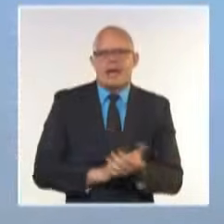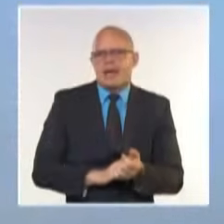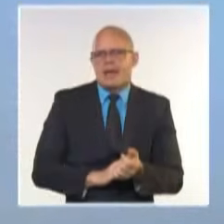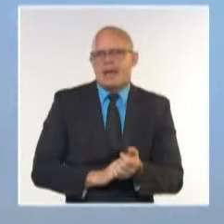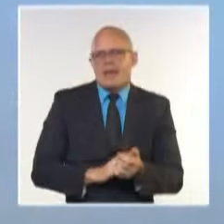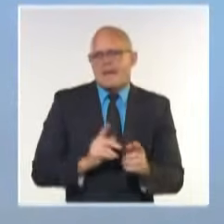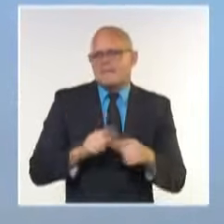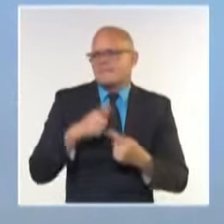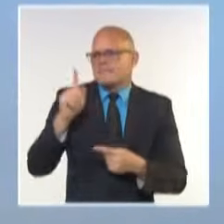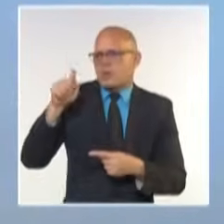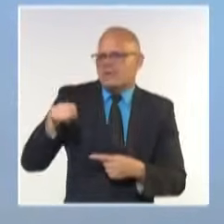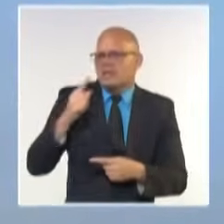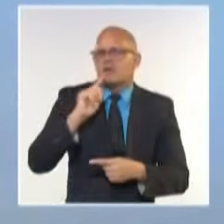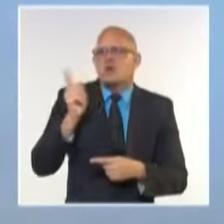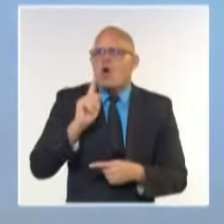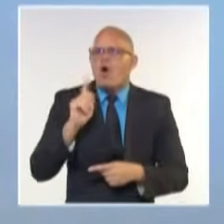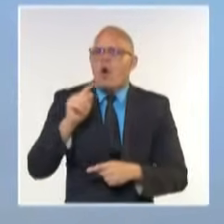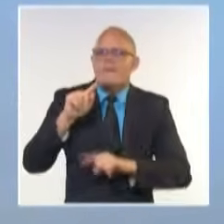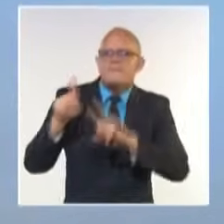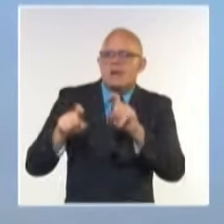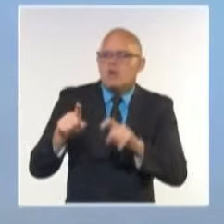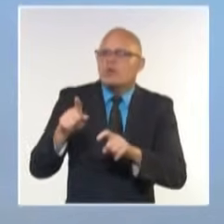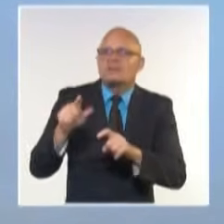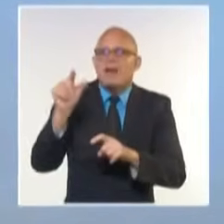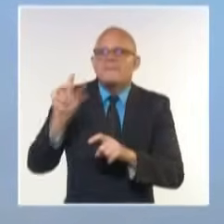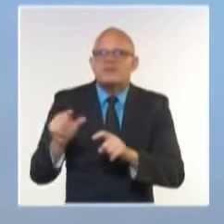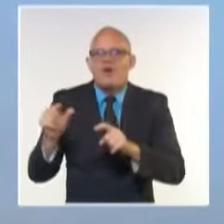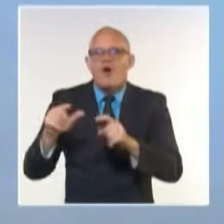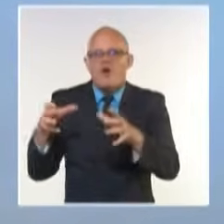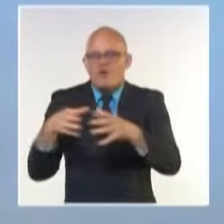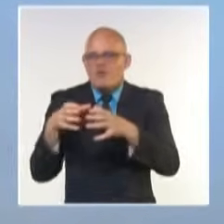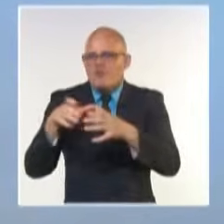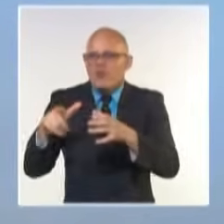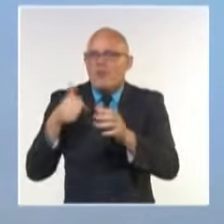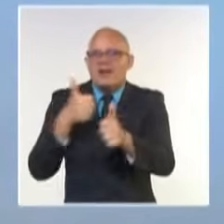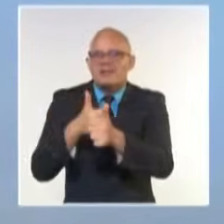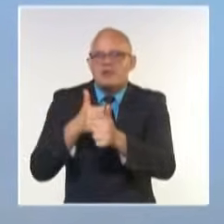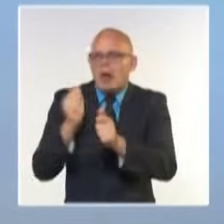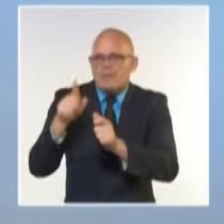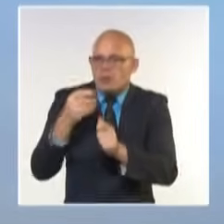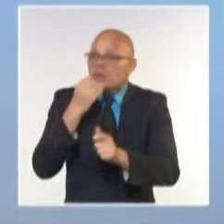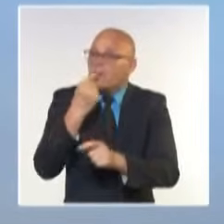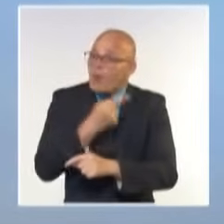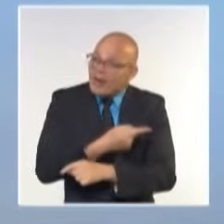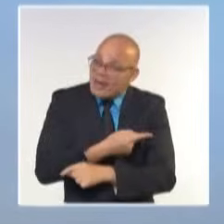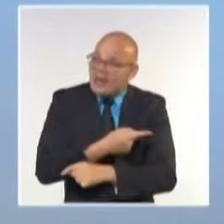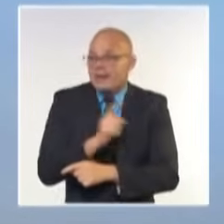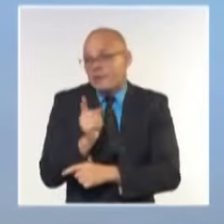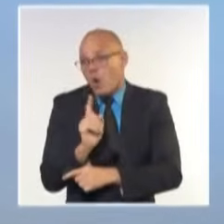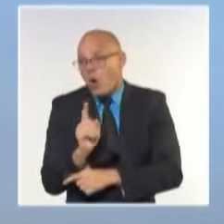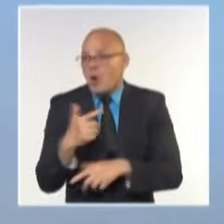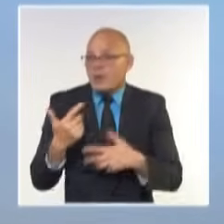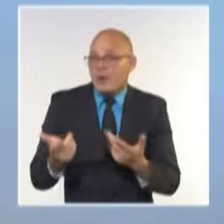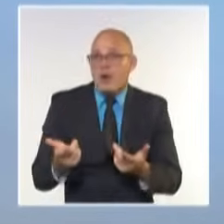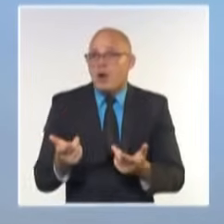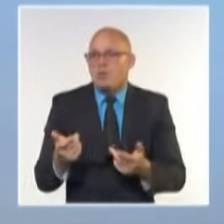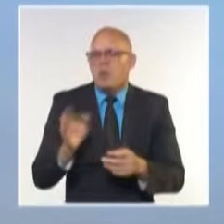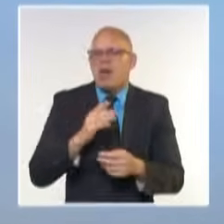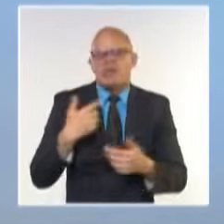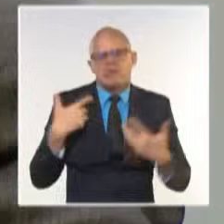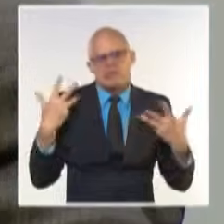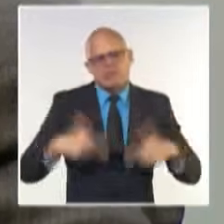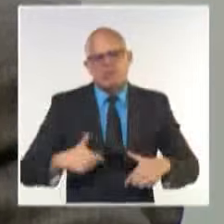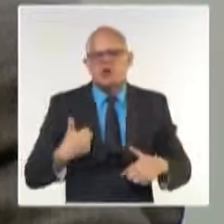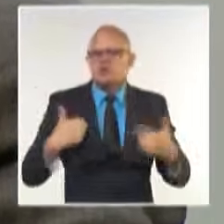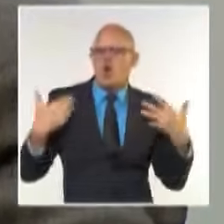concurrencia en ocasiones, no tuvieron a su alcance varias ofertas, ante los dictámenes, como ya hablamos, de los